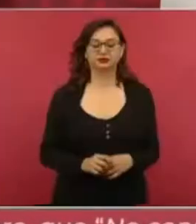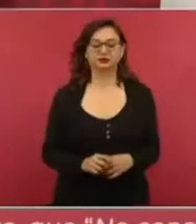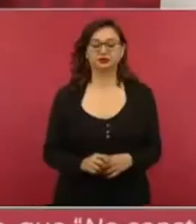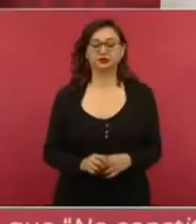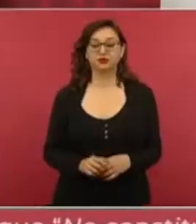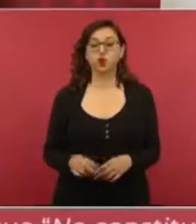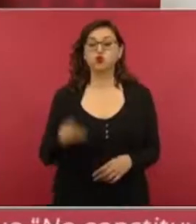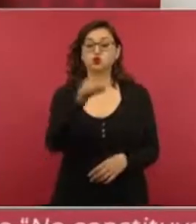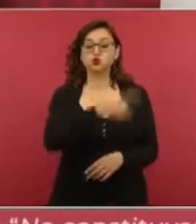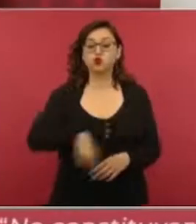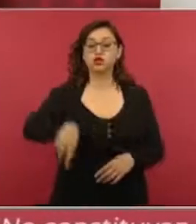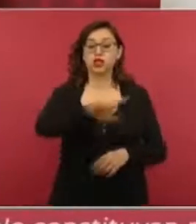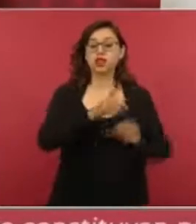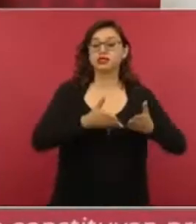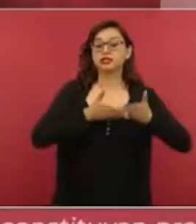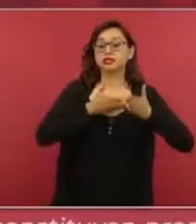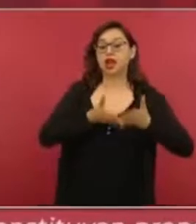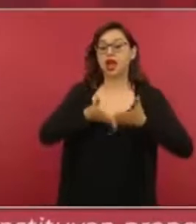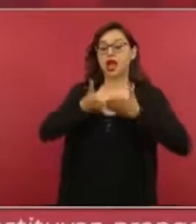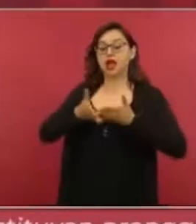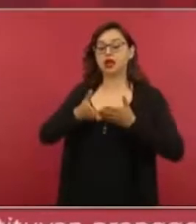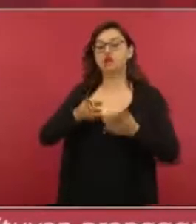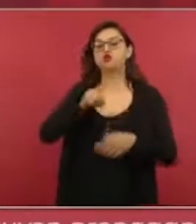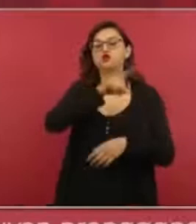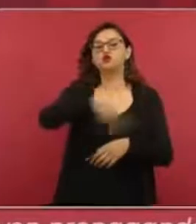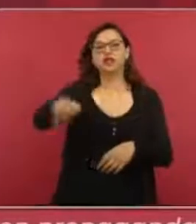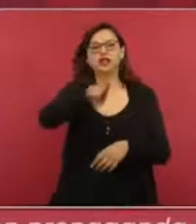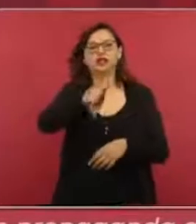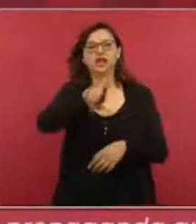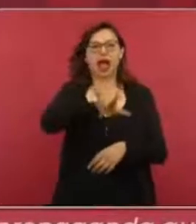Yo también voy a regresar por avión. O sea,